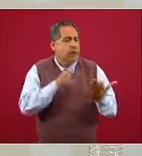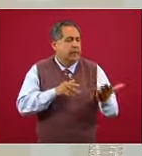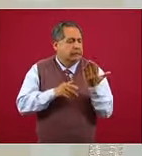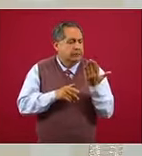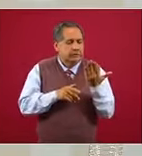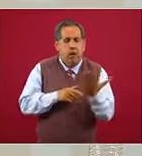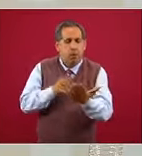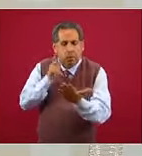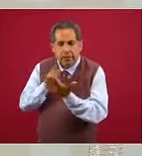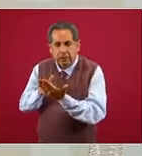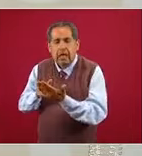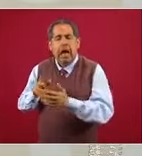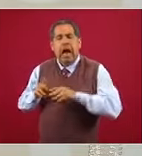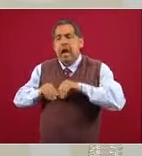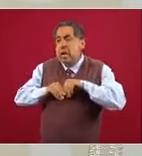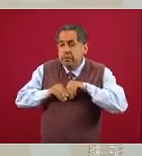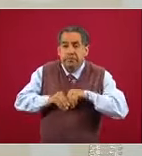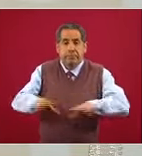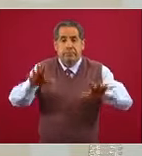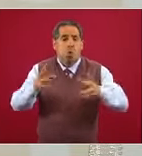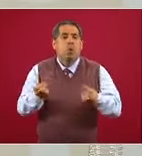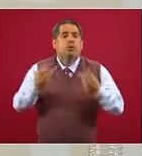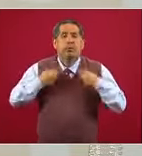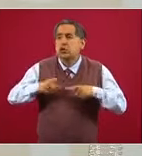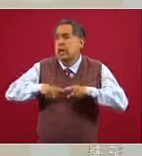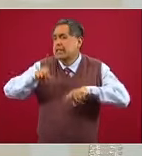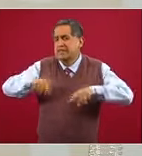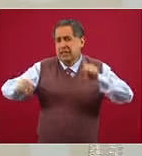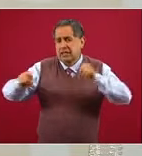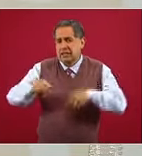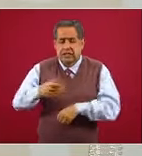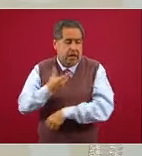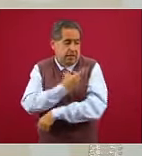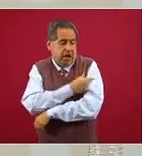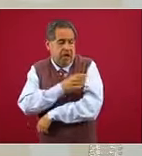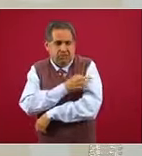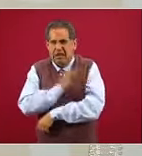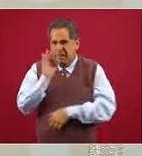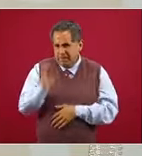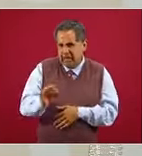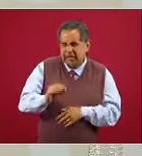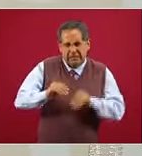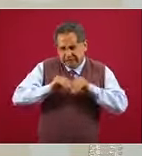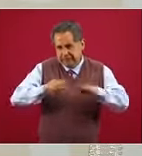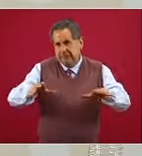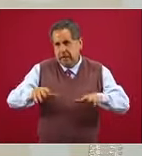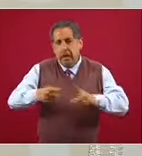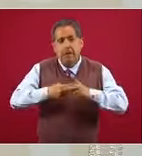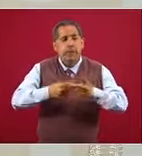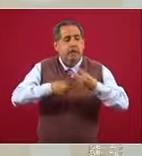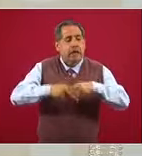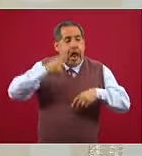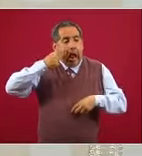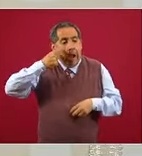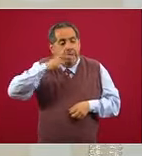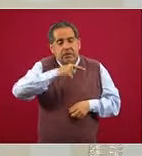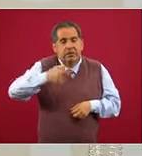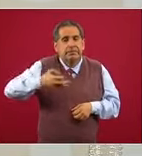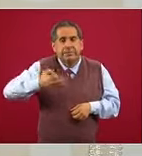eficacia y luego la sueltas, la vacuna, una vacuna segura y eficaz, y entonces se empieza a evaluar